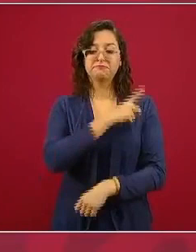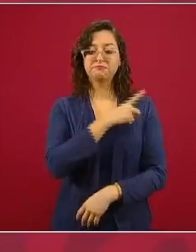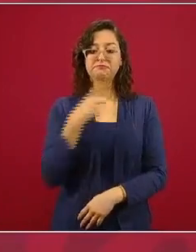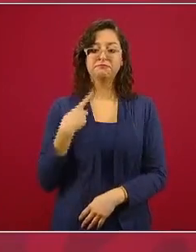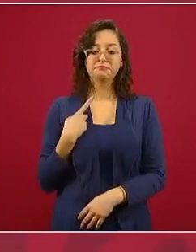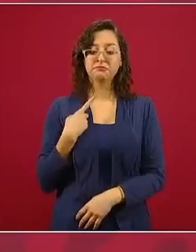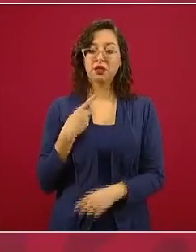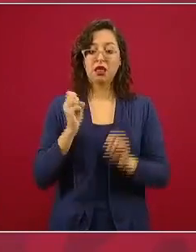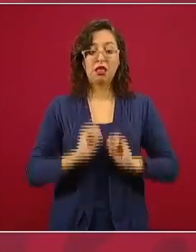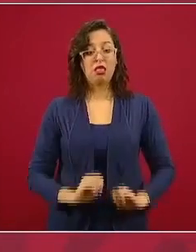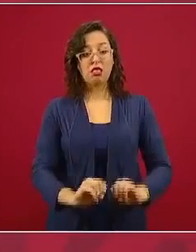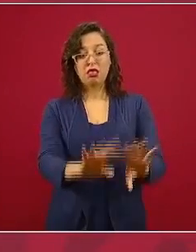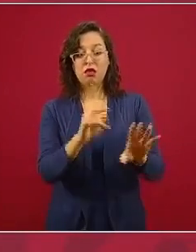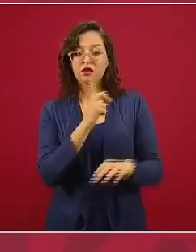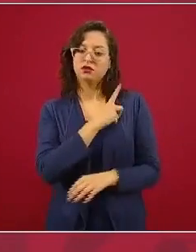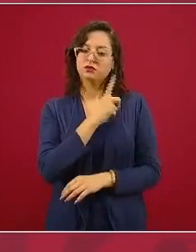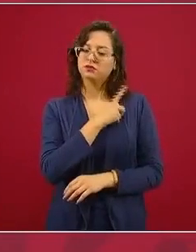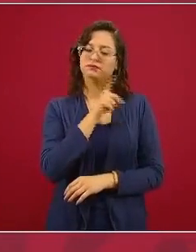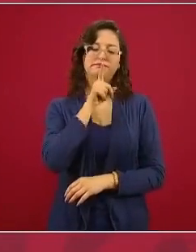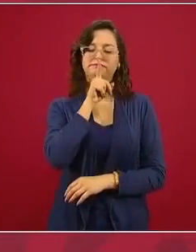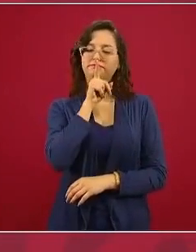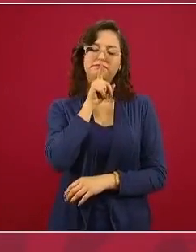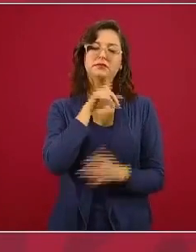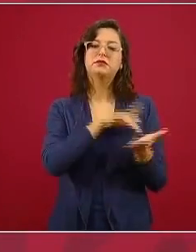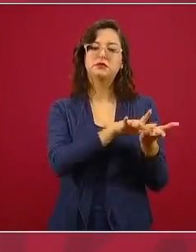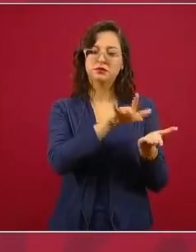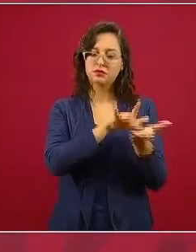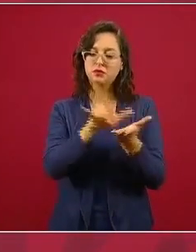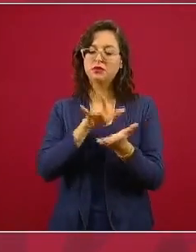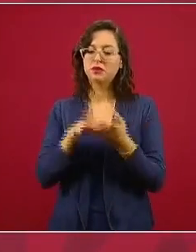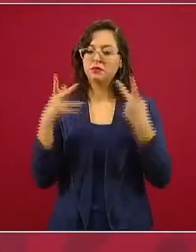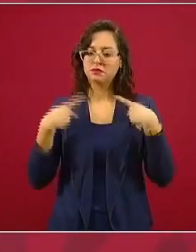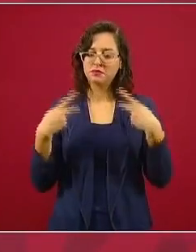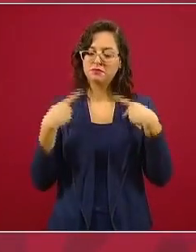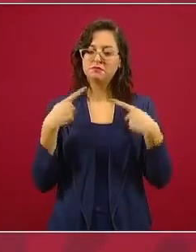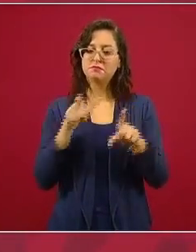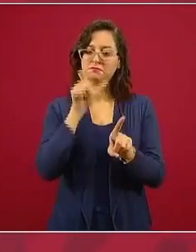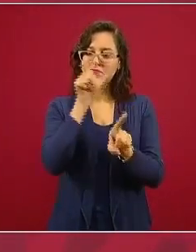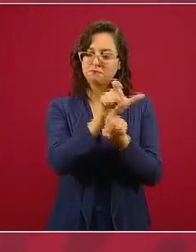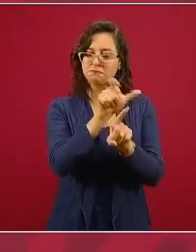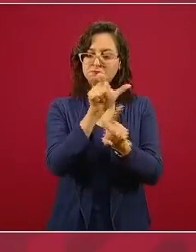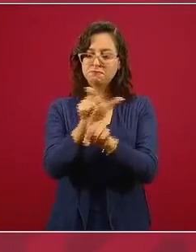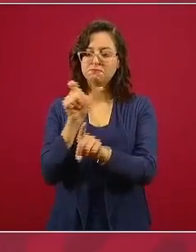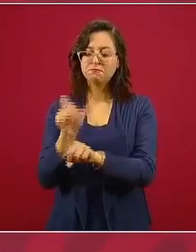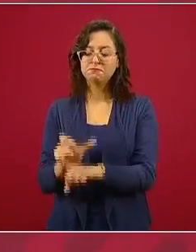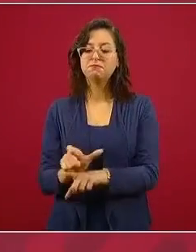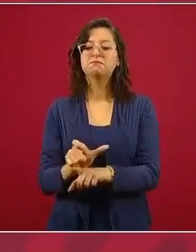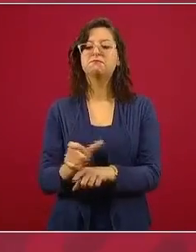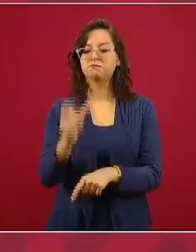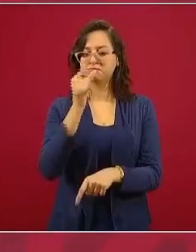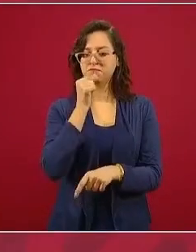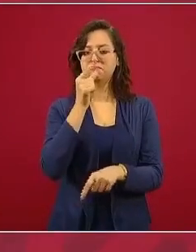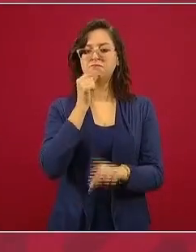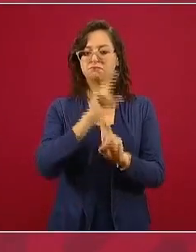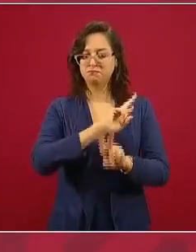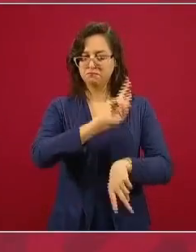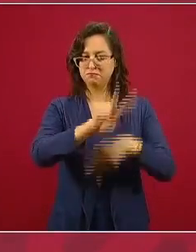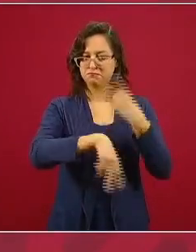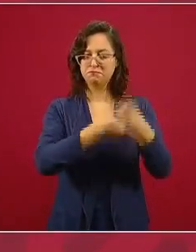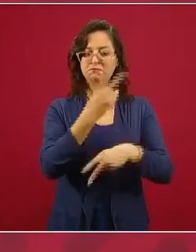en el desamparo. O sea, vamos a continuar con presencia en